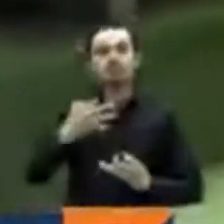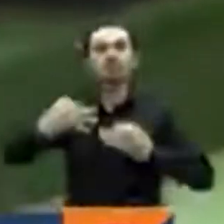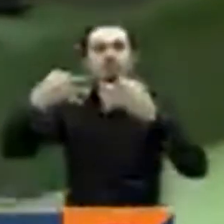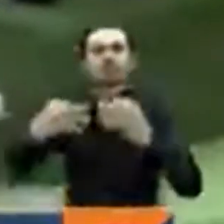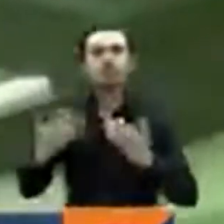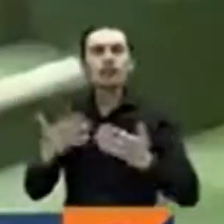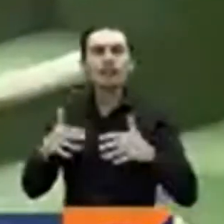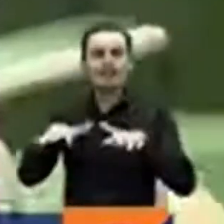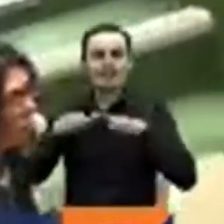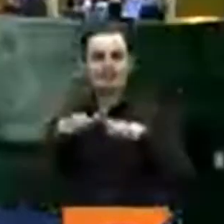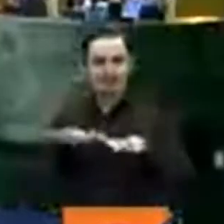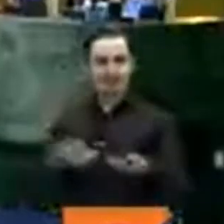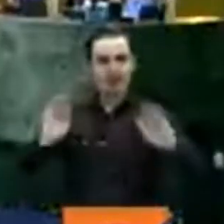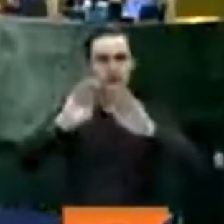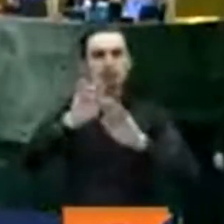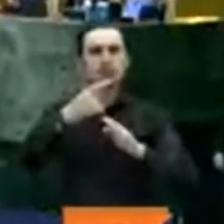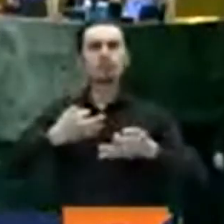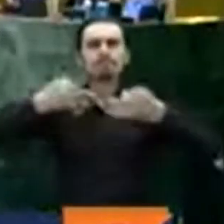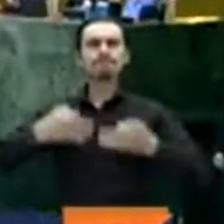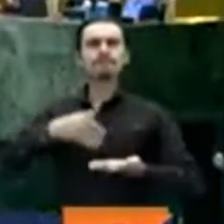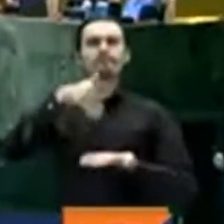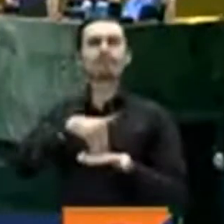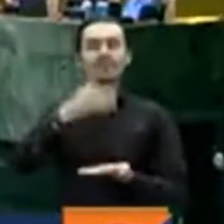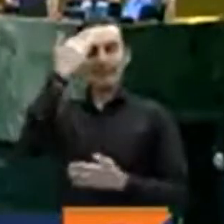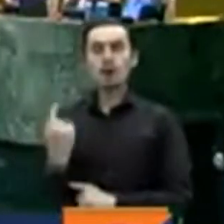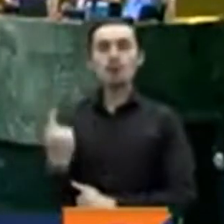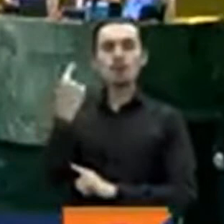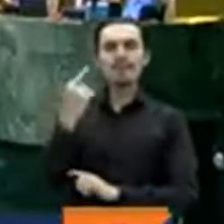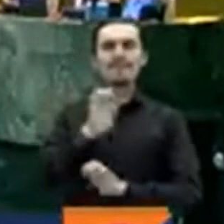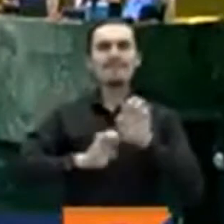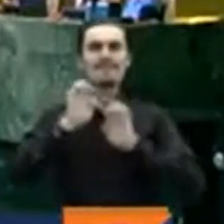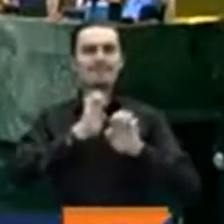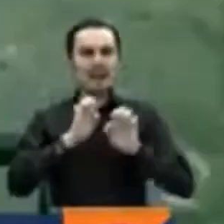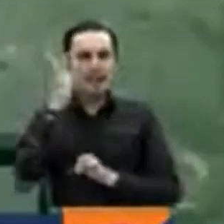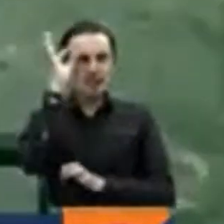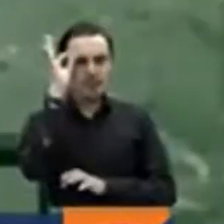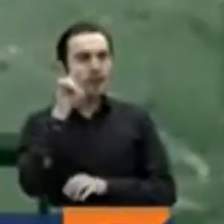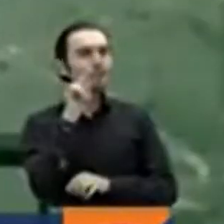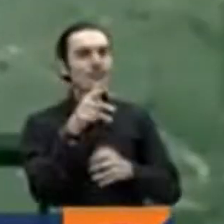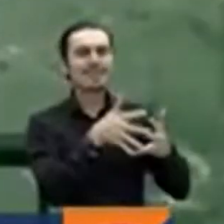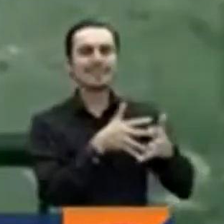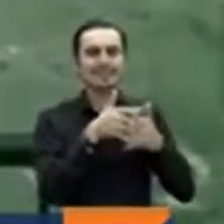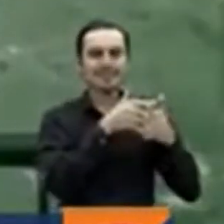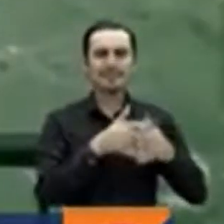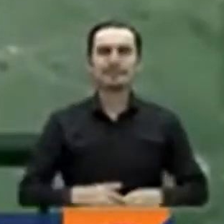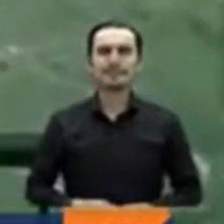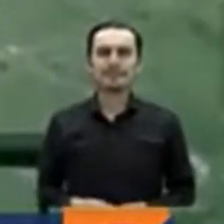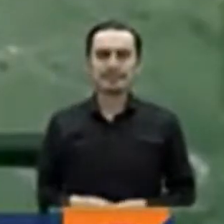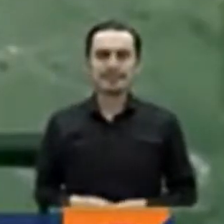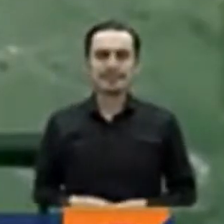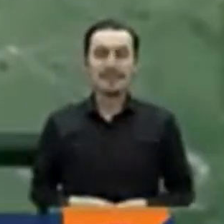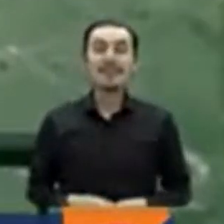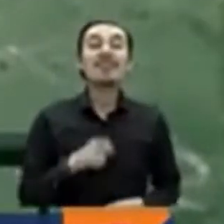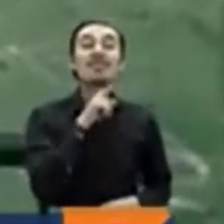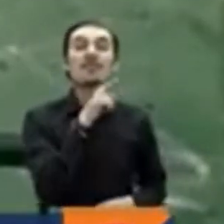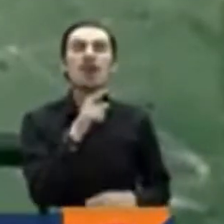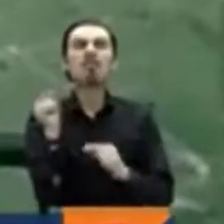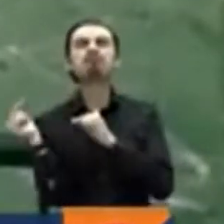en la Asamblea de la ONU su posición sobre la política antidrogas en Estados Unidos. La guerra contra las drogas